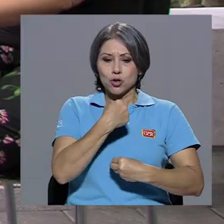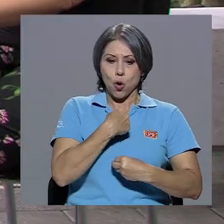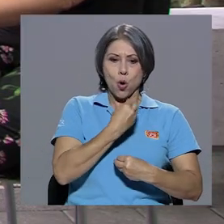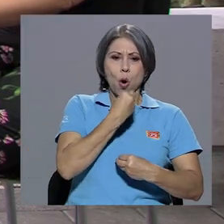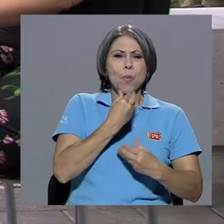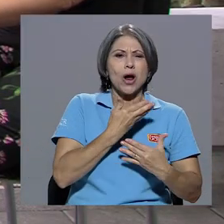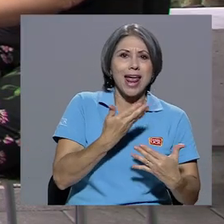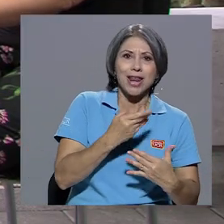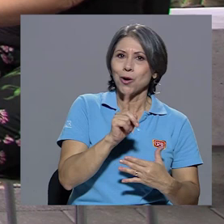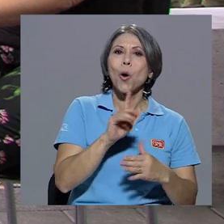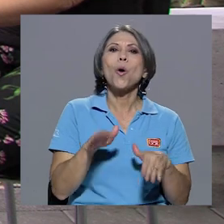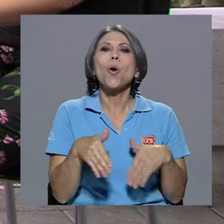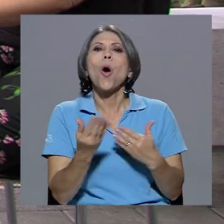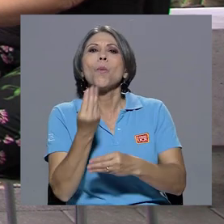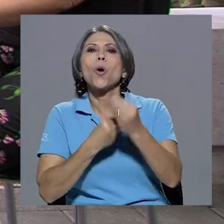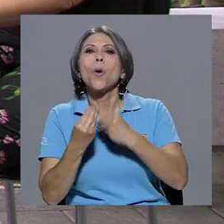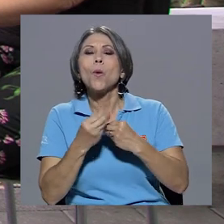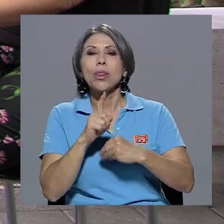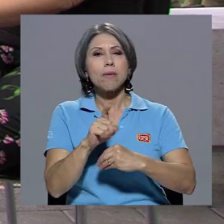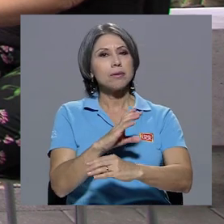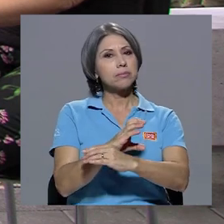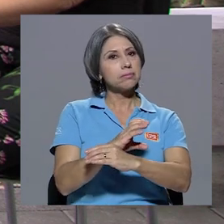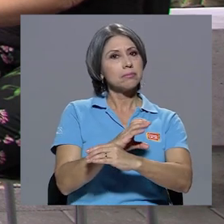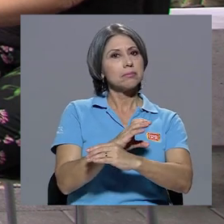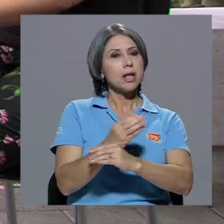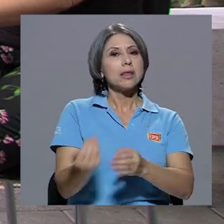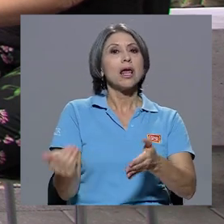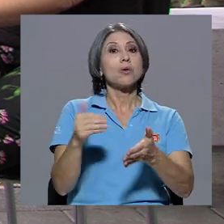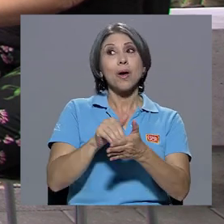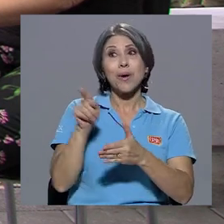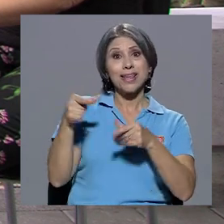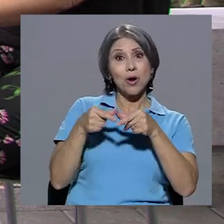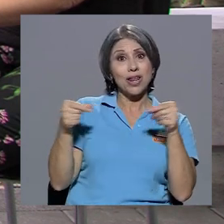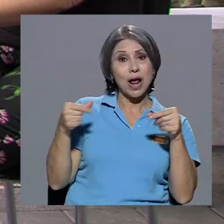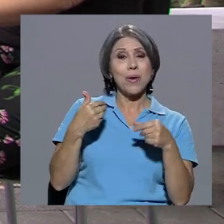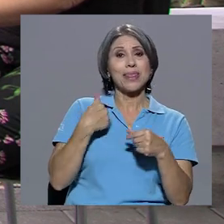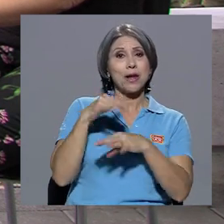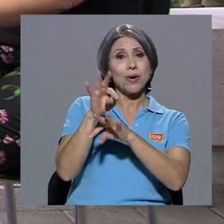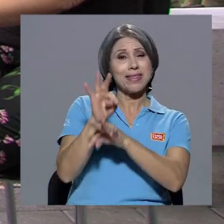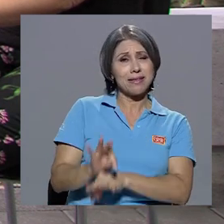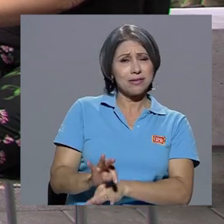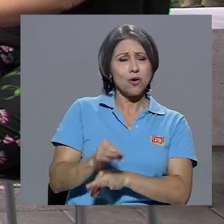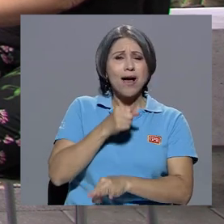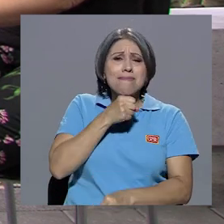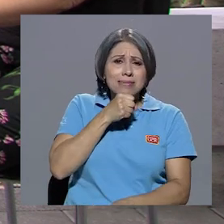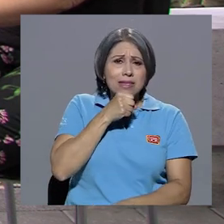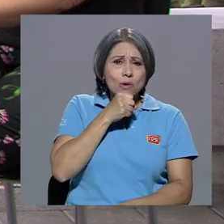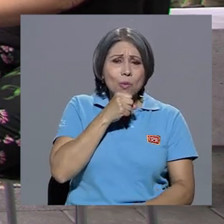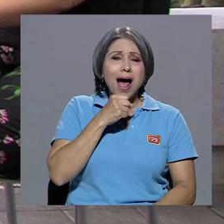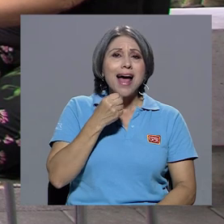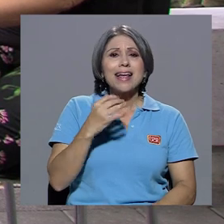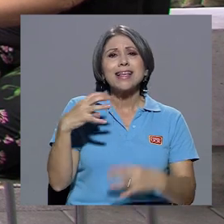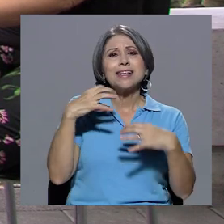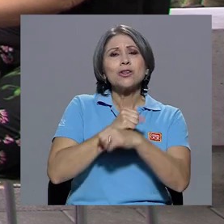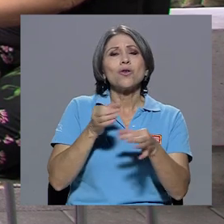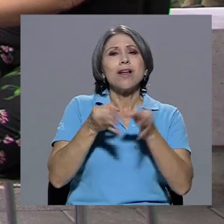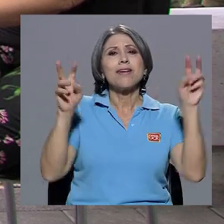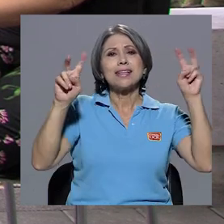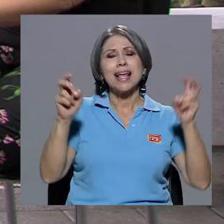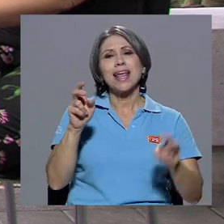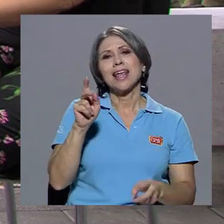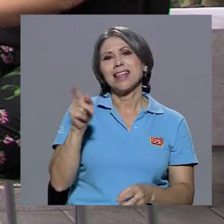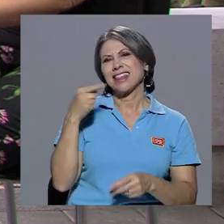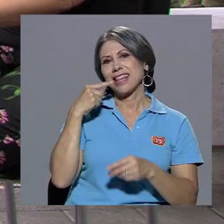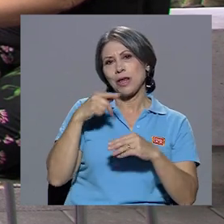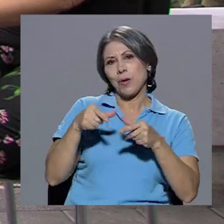sino cómo uno come, o sea, practicar la moderación. De nuevo, en Okinawa tiene una tradición muy antigua que es, se resume en la frase